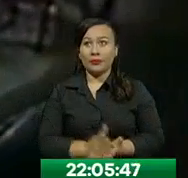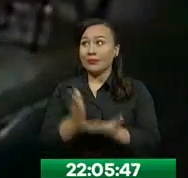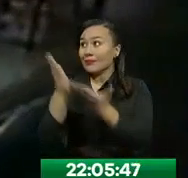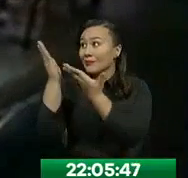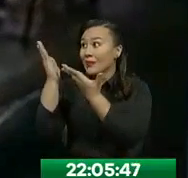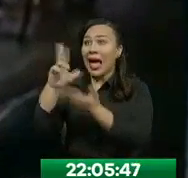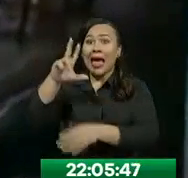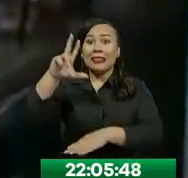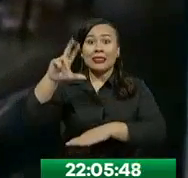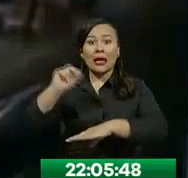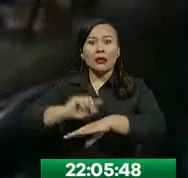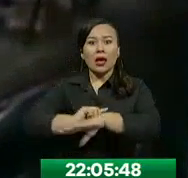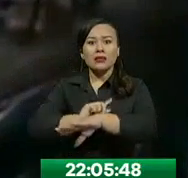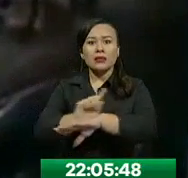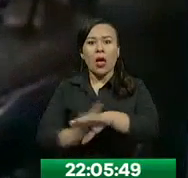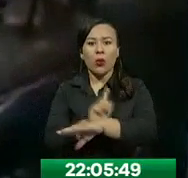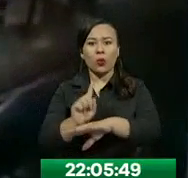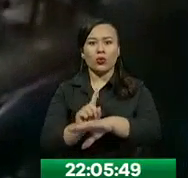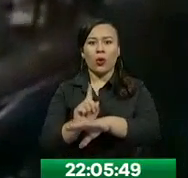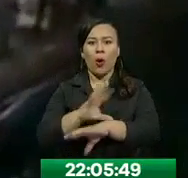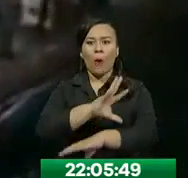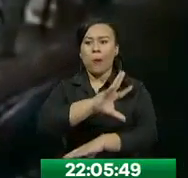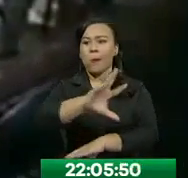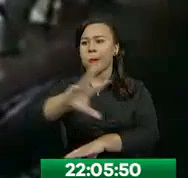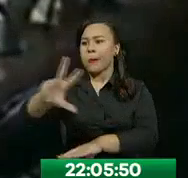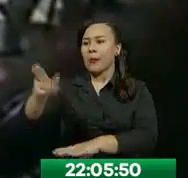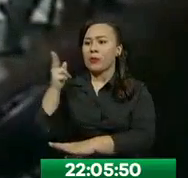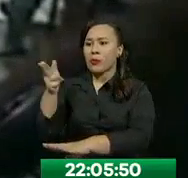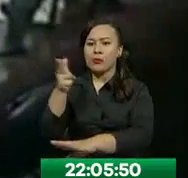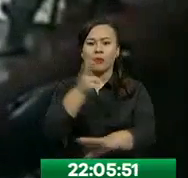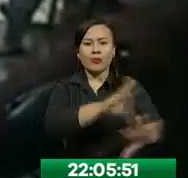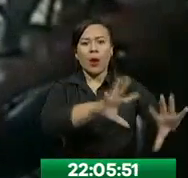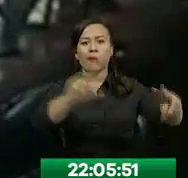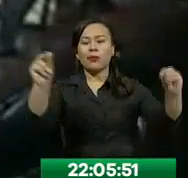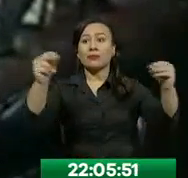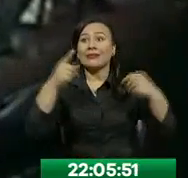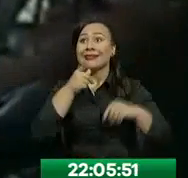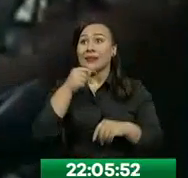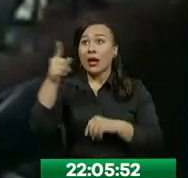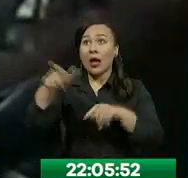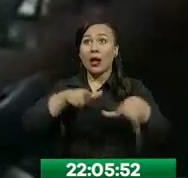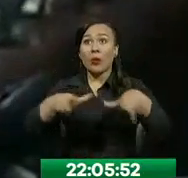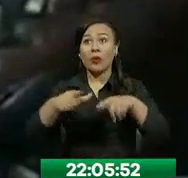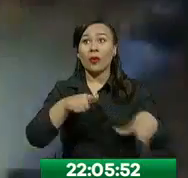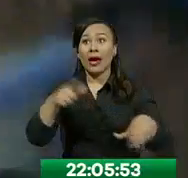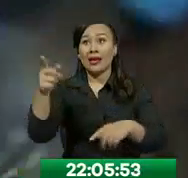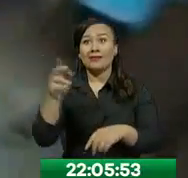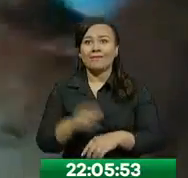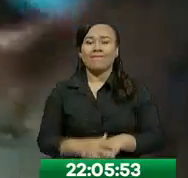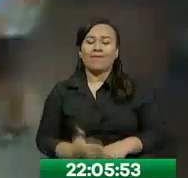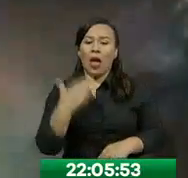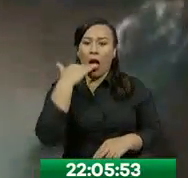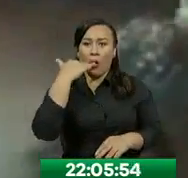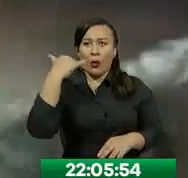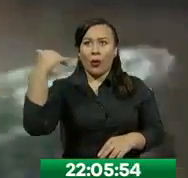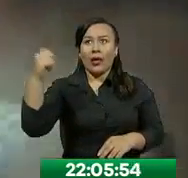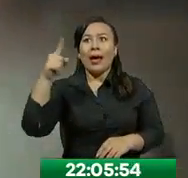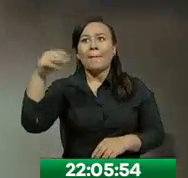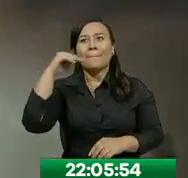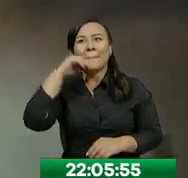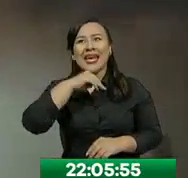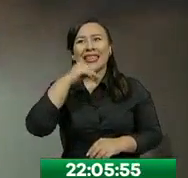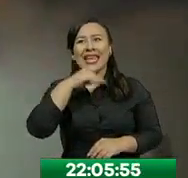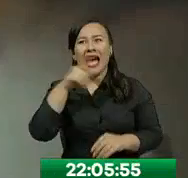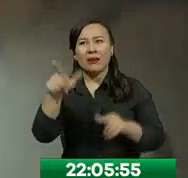30 segundos es el tiempo que le tomó a tres delincuentes realizar un robo a mano armada a clientes de una pizzería en la zona Rosa de Manta.